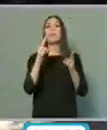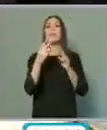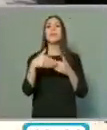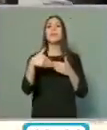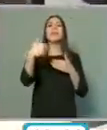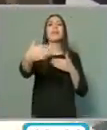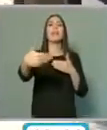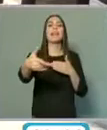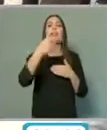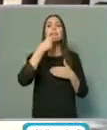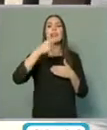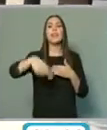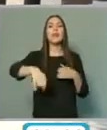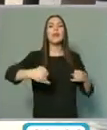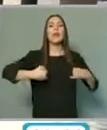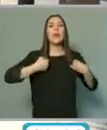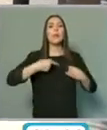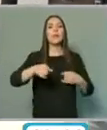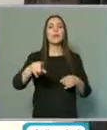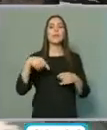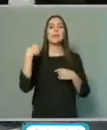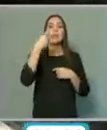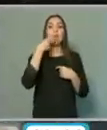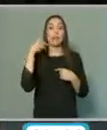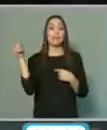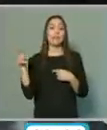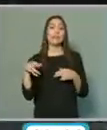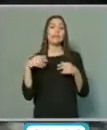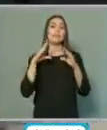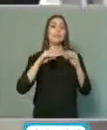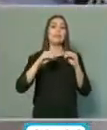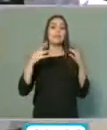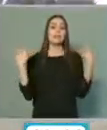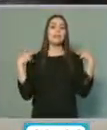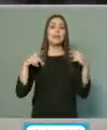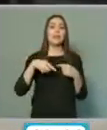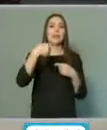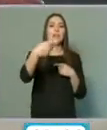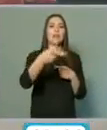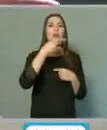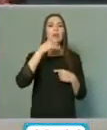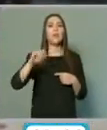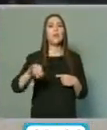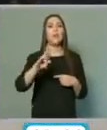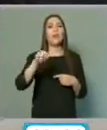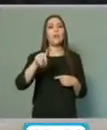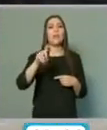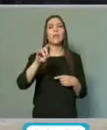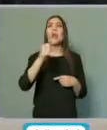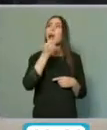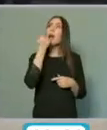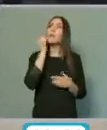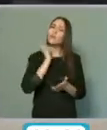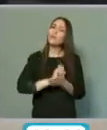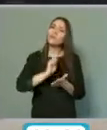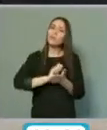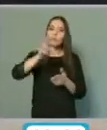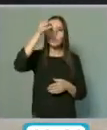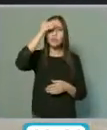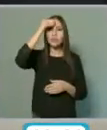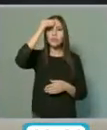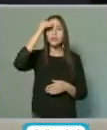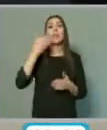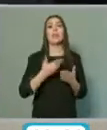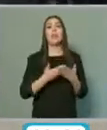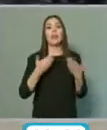don Juan de Dios Peza, gran poeta. ¿Cómo ve? Cómo en una sola calle, en la Encarnación, hoy